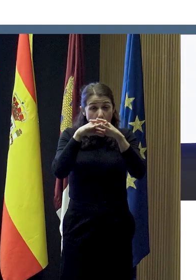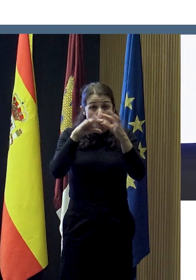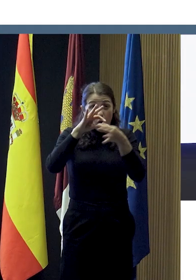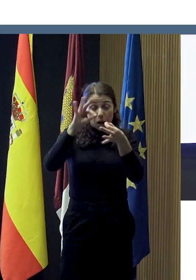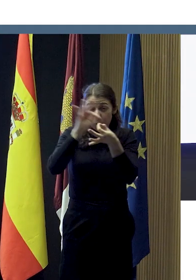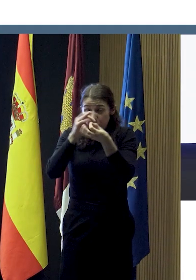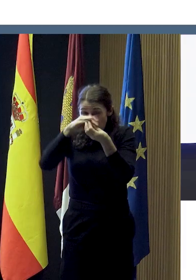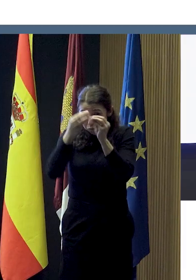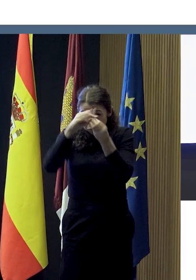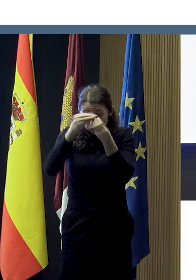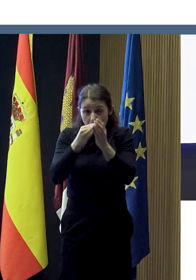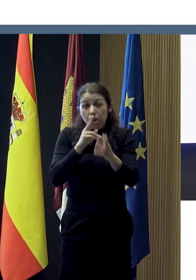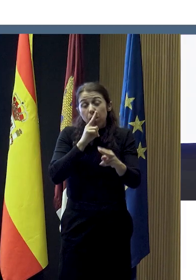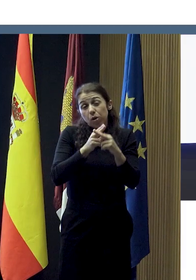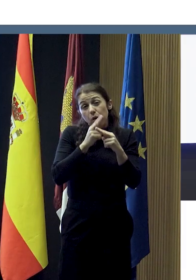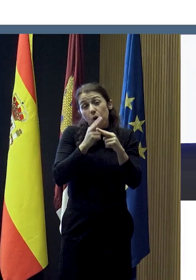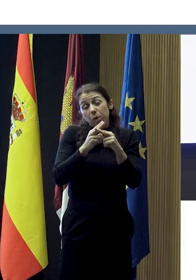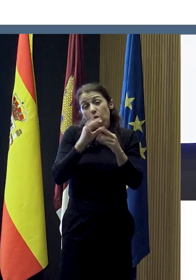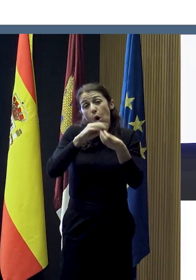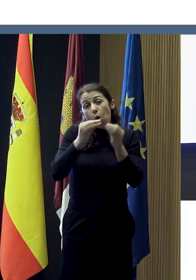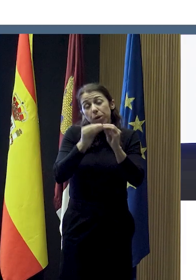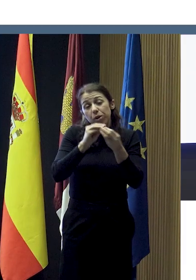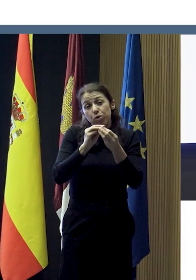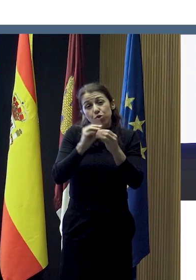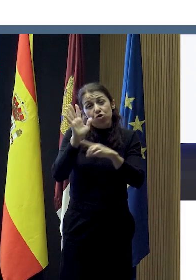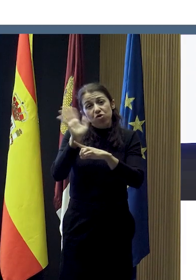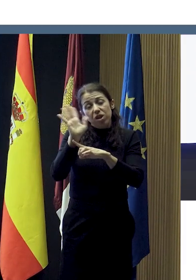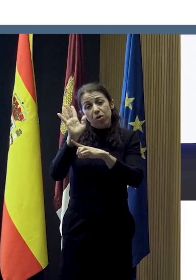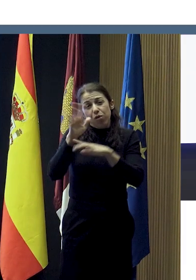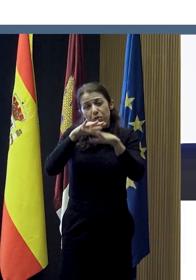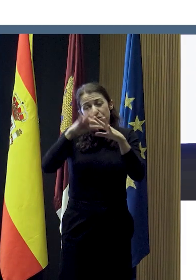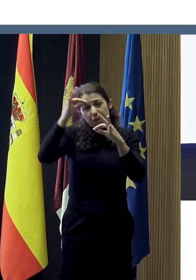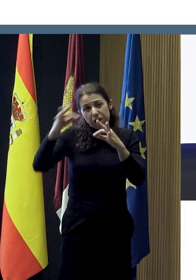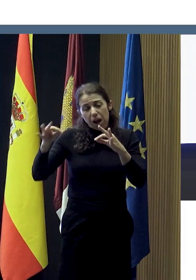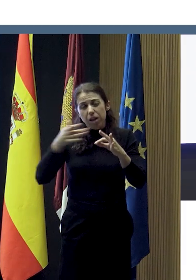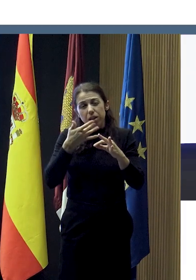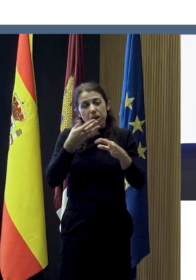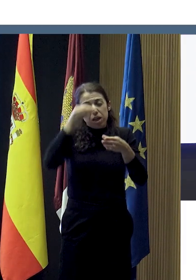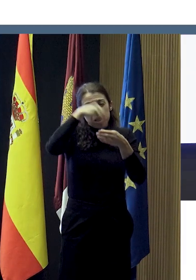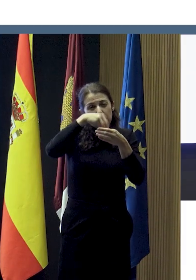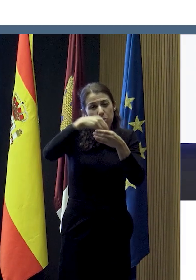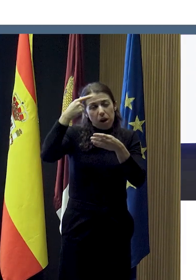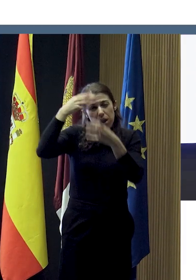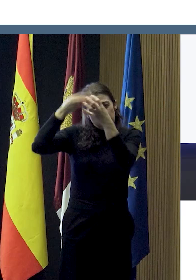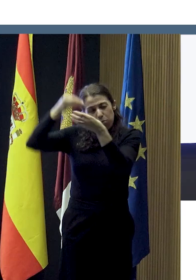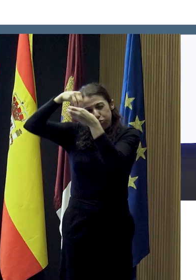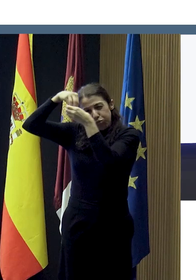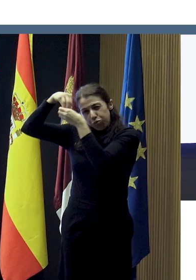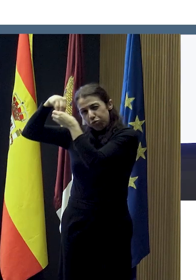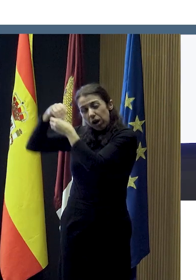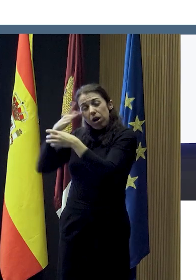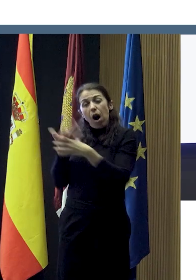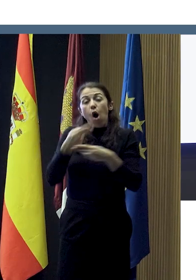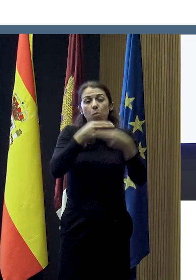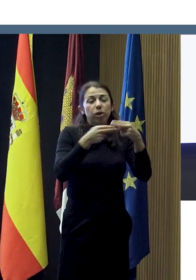ovillos, de hecho se conocen como los ovillos neurofibrilares y son proteínas extracelulares que se acumulan en el cerebro, ¿vale? Y